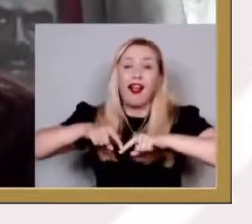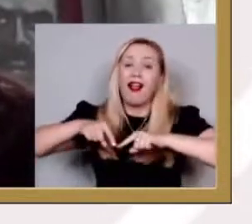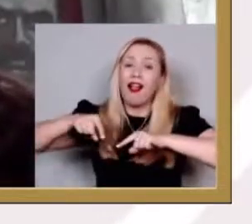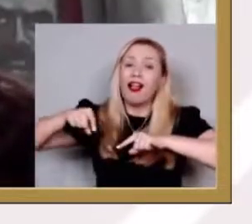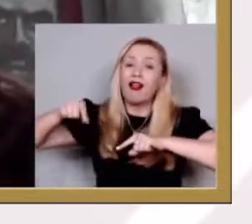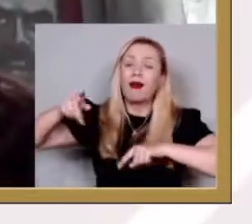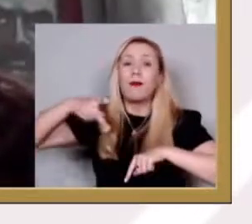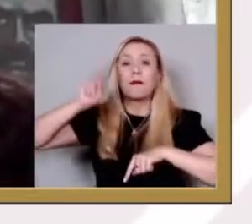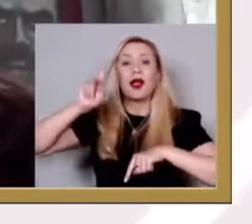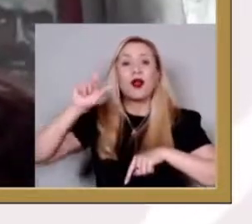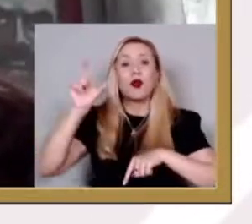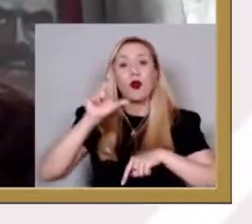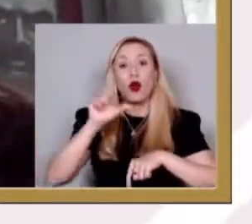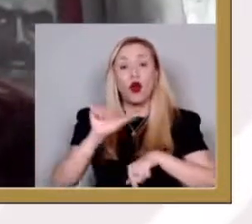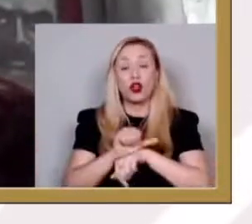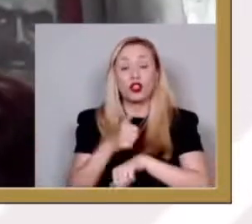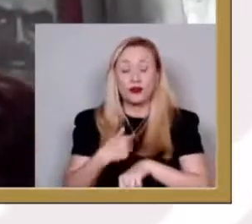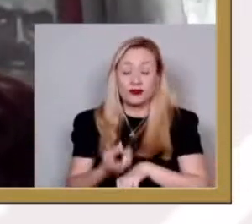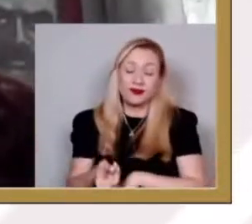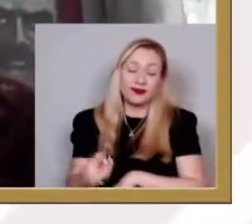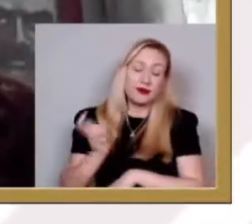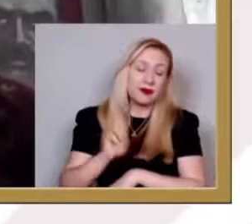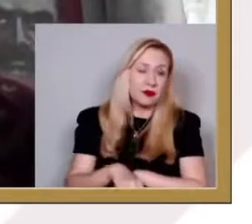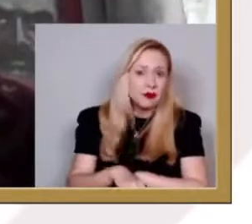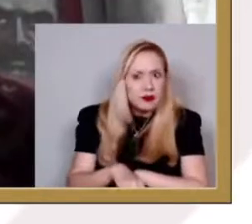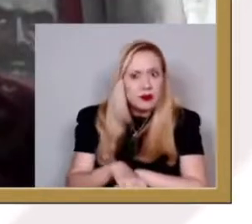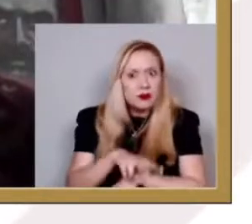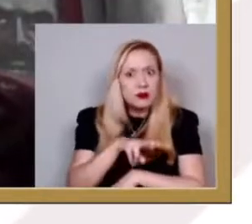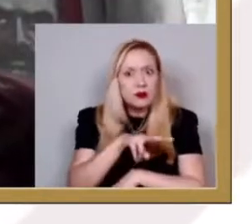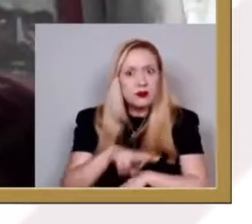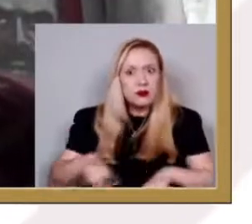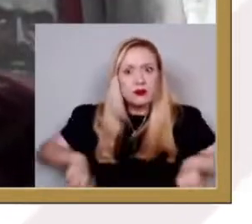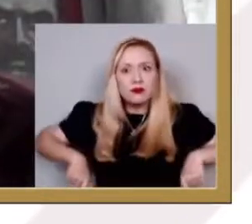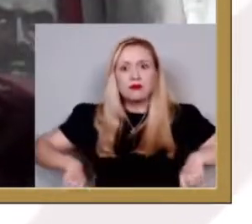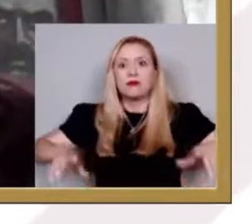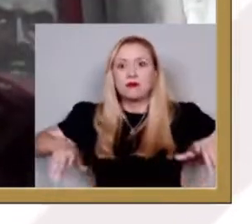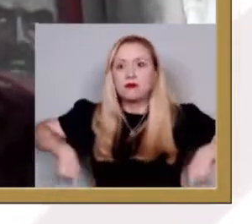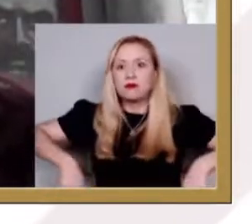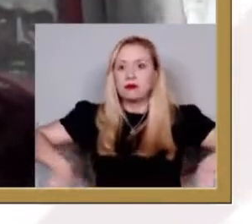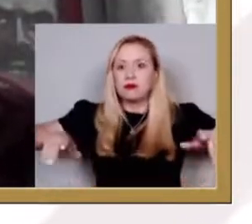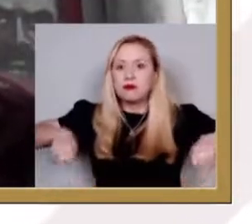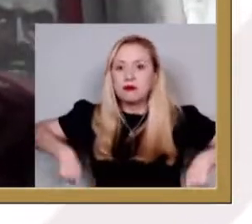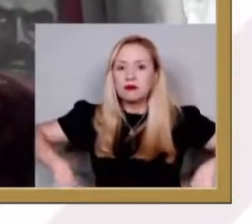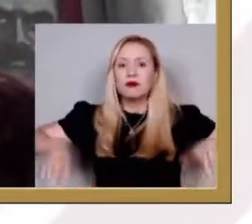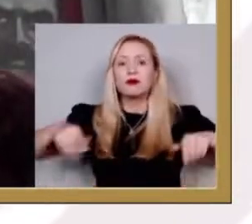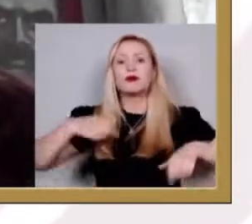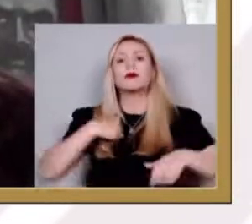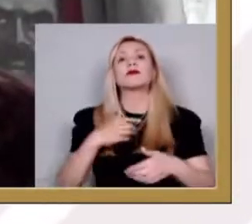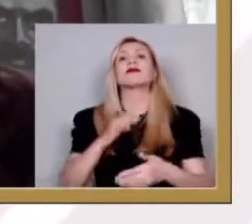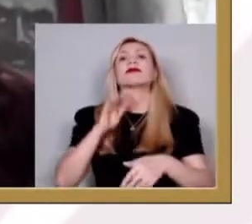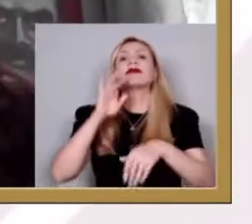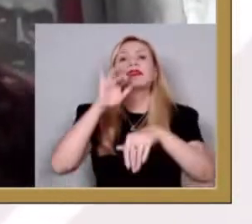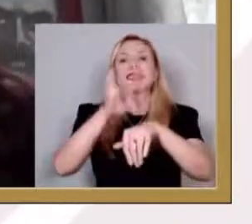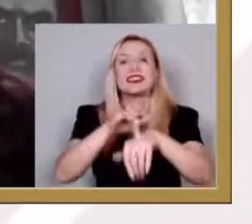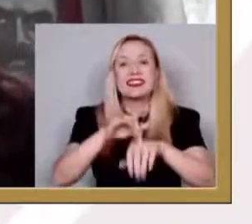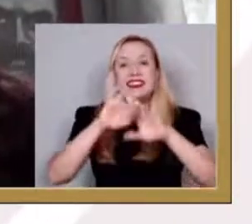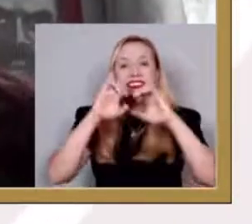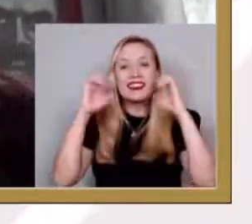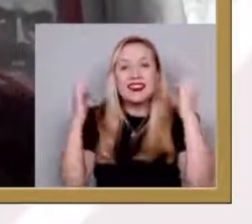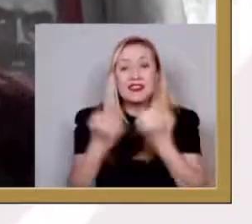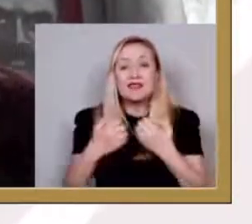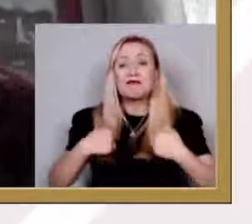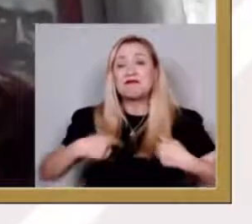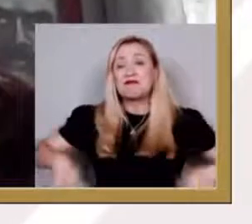al bajarme del carro estaban personas con silla de ruedas y entonces llegué al estadio en silla de